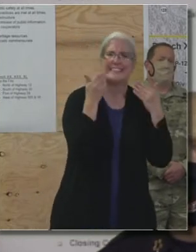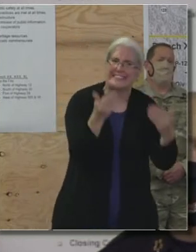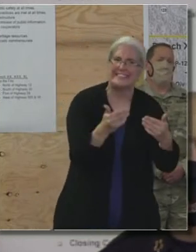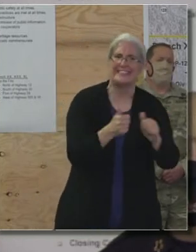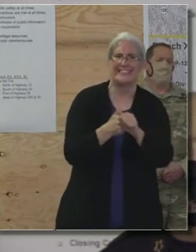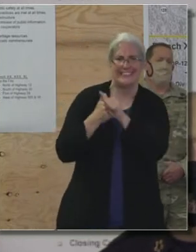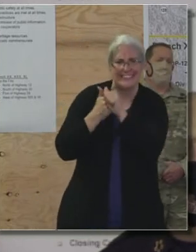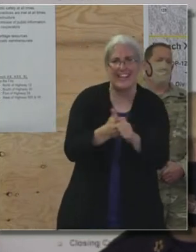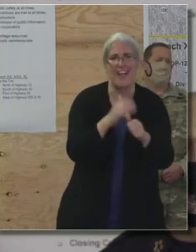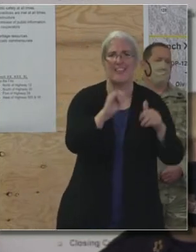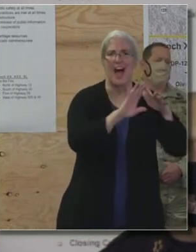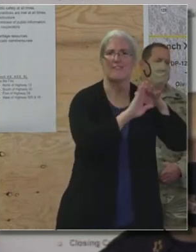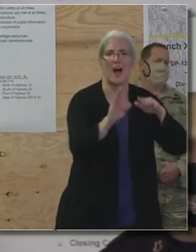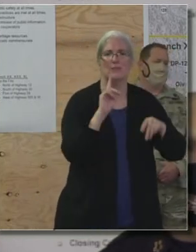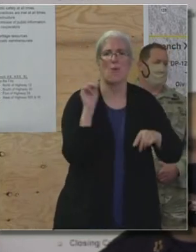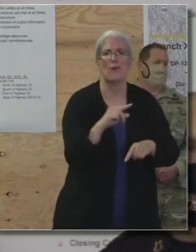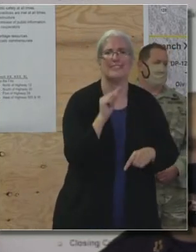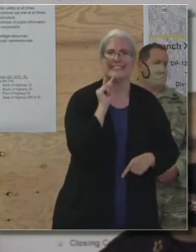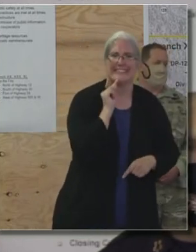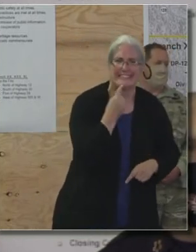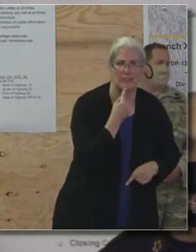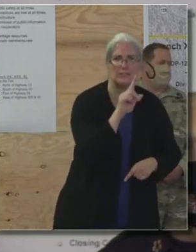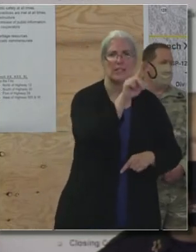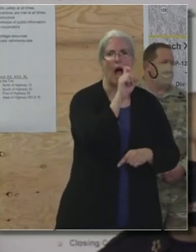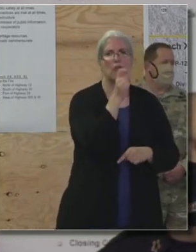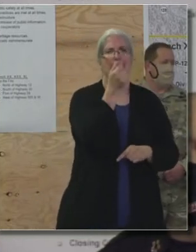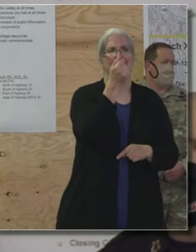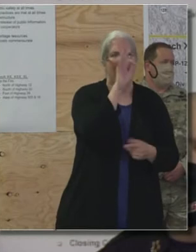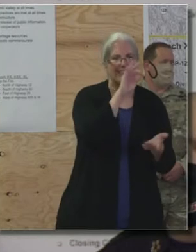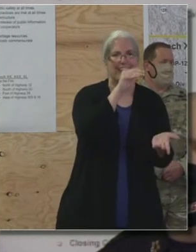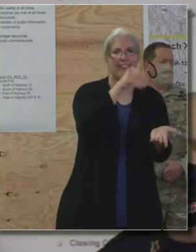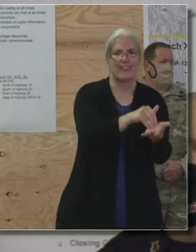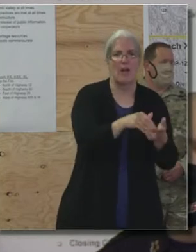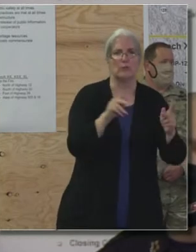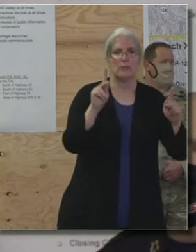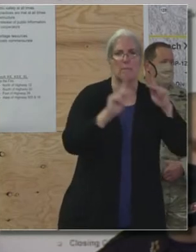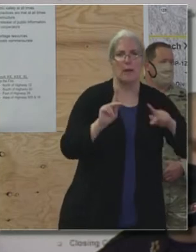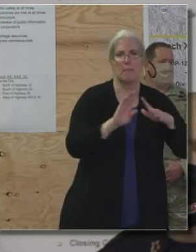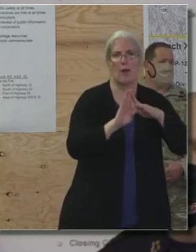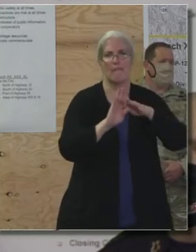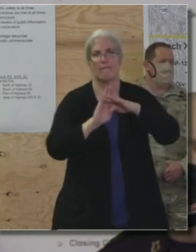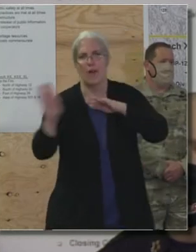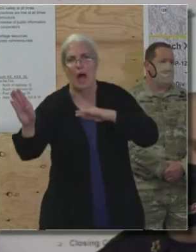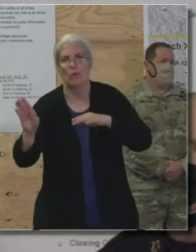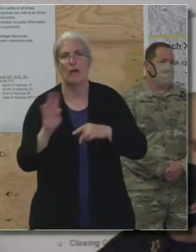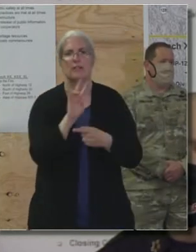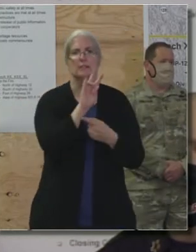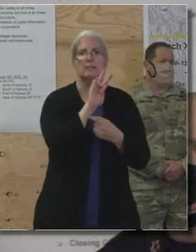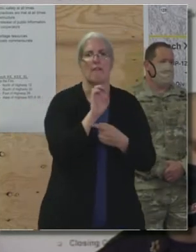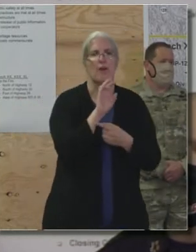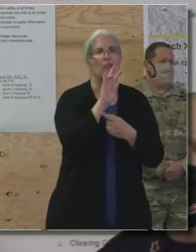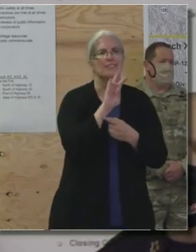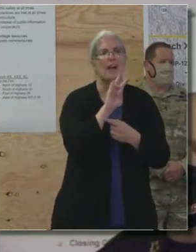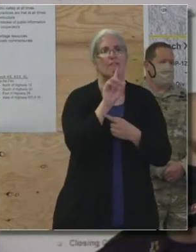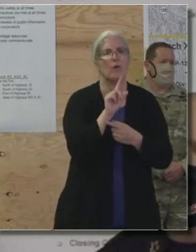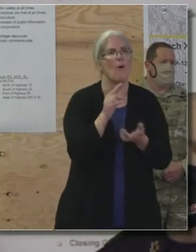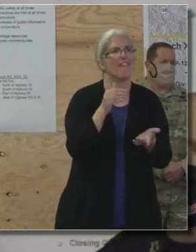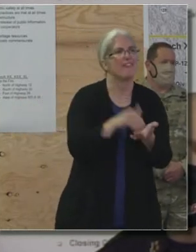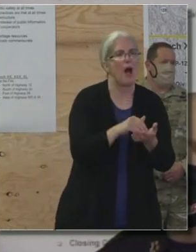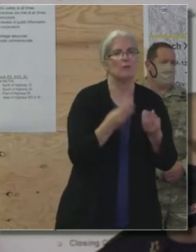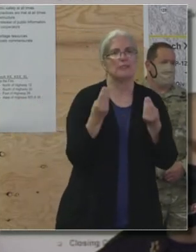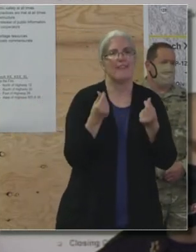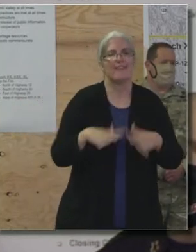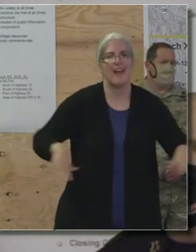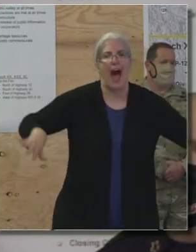serio 119 mil personas hasta ahorita lo han hecho porque 771 mil acres han sido calcinados ya